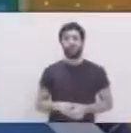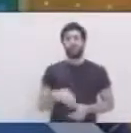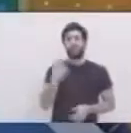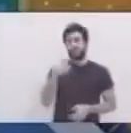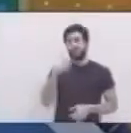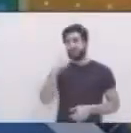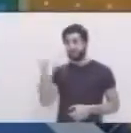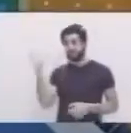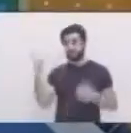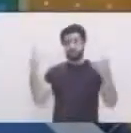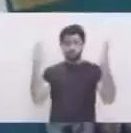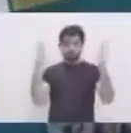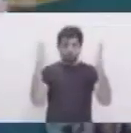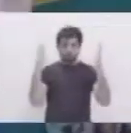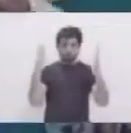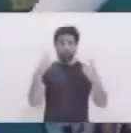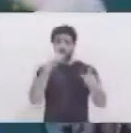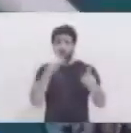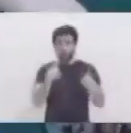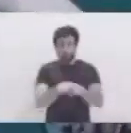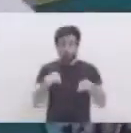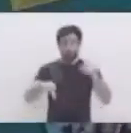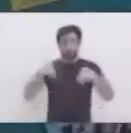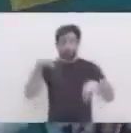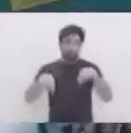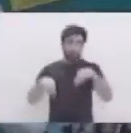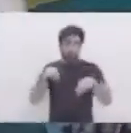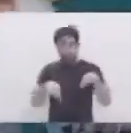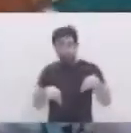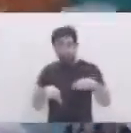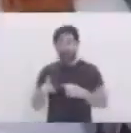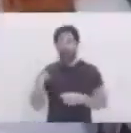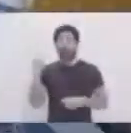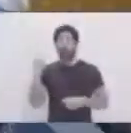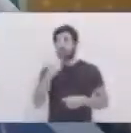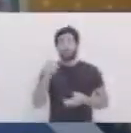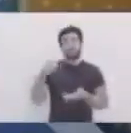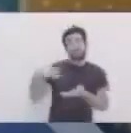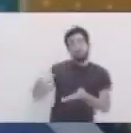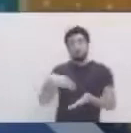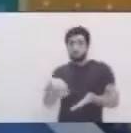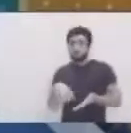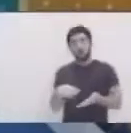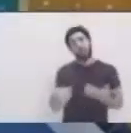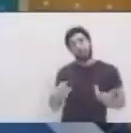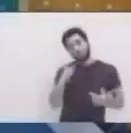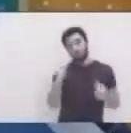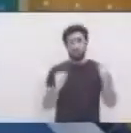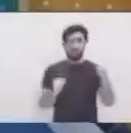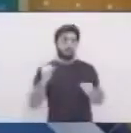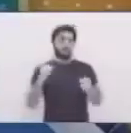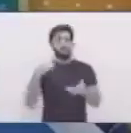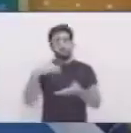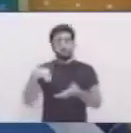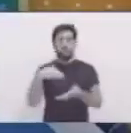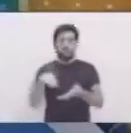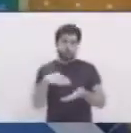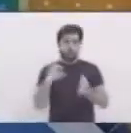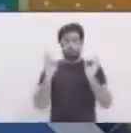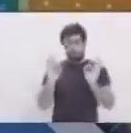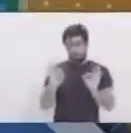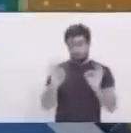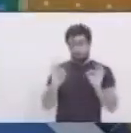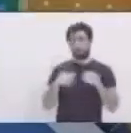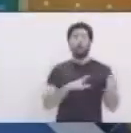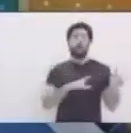los brazos. Si dicen las piernas, pues movemos las piernas. Si dicen bailar, pues bailamos. Vamos a bailar. ¿Verdad? Perfecto. Muy bien, entonces,